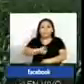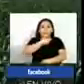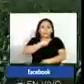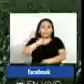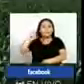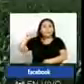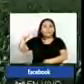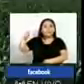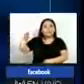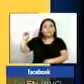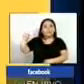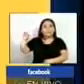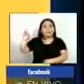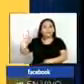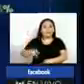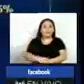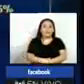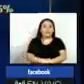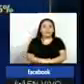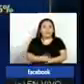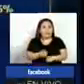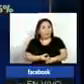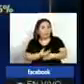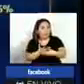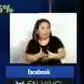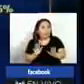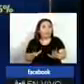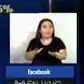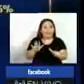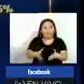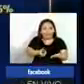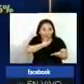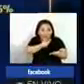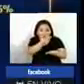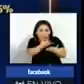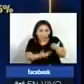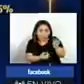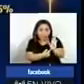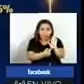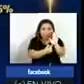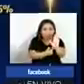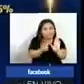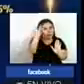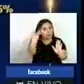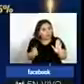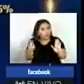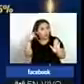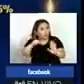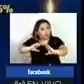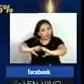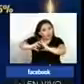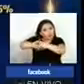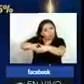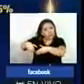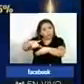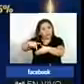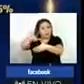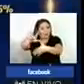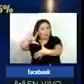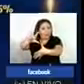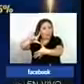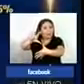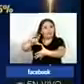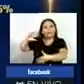Noticiero Hechos. Y les comentamos que de acuerdo al informe presentado este día por la Comisión Económica para América Latina,